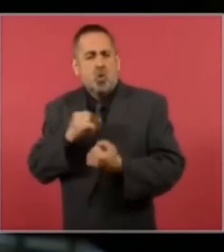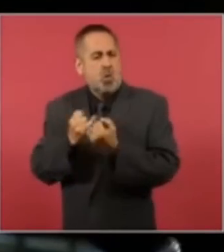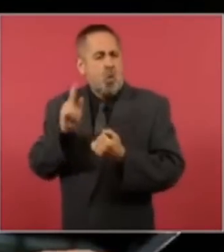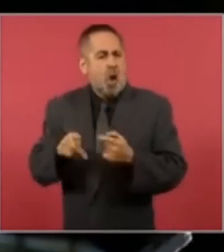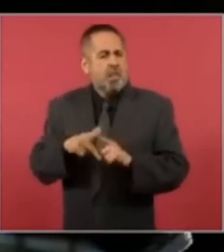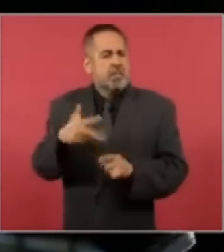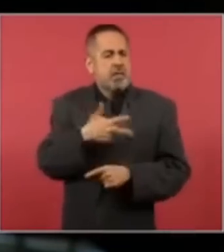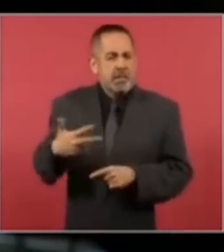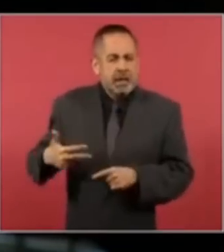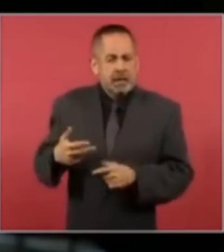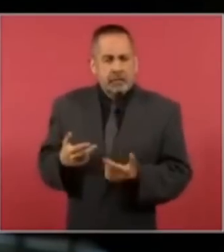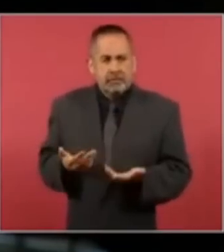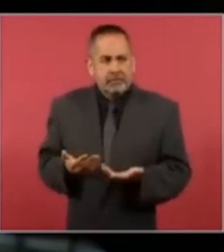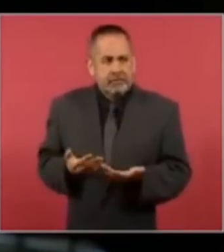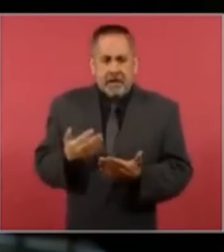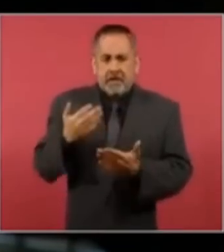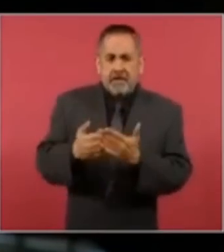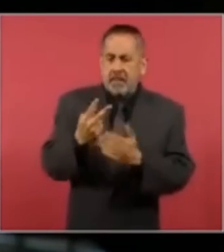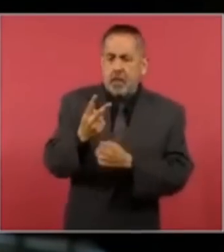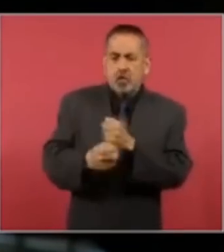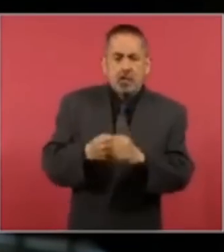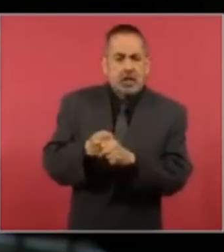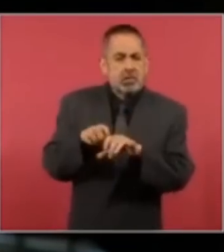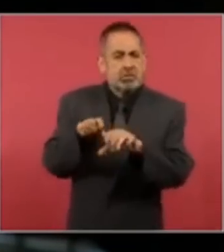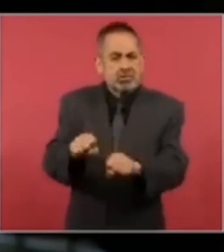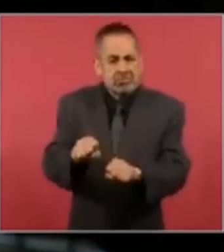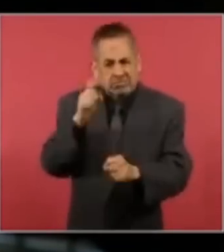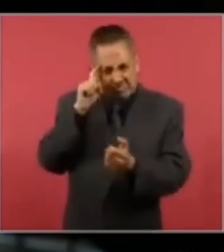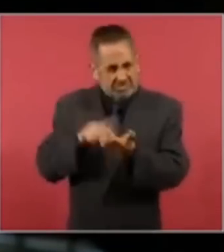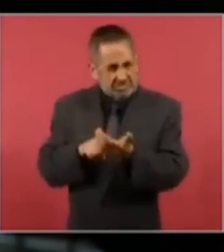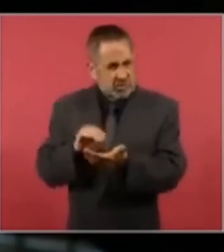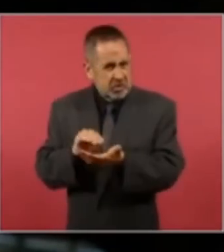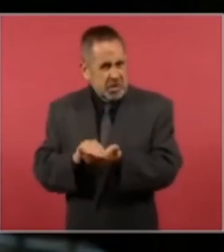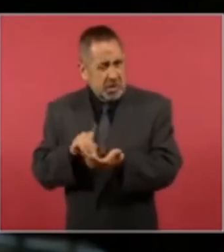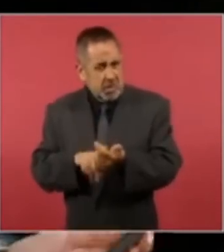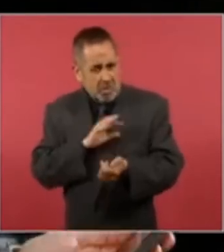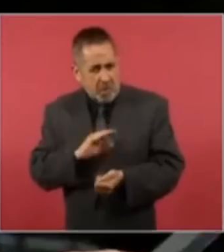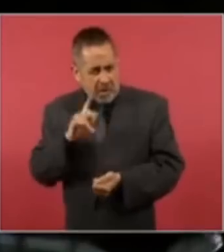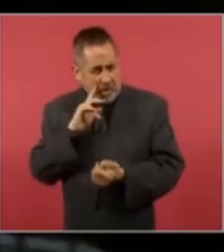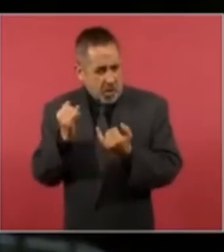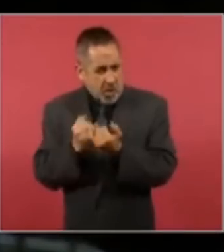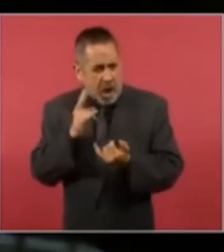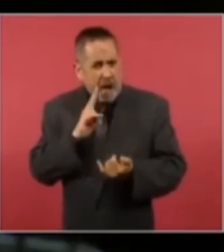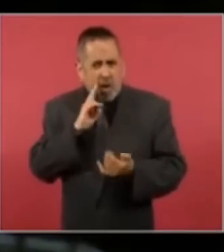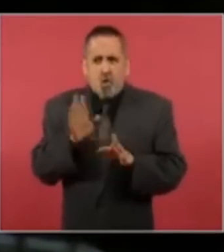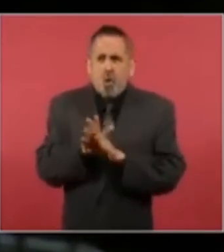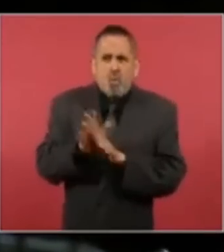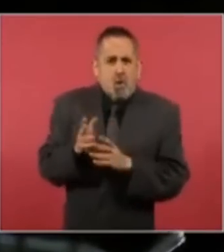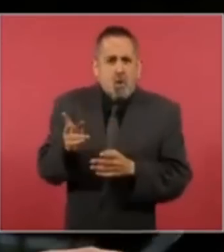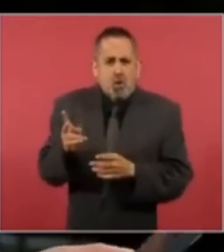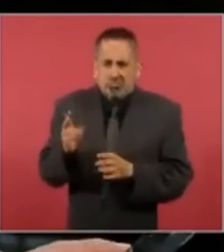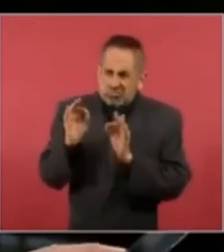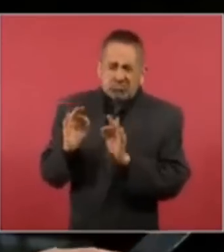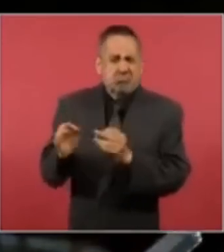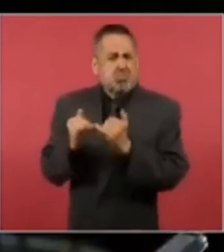Dinamarca, le falta menos de 2 años, ¿usted cree que se pueda cumplir esa promesa y para cumplirla qué es lo que se tiene que